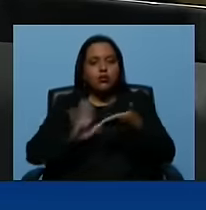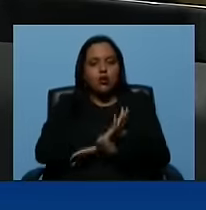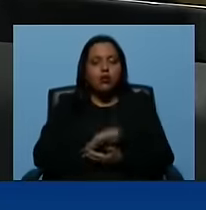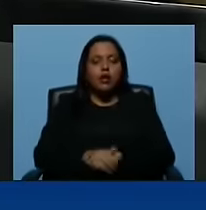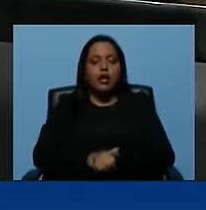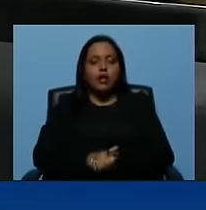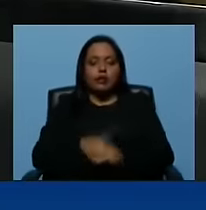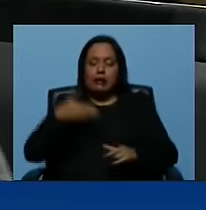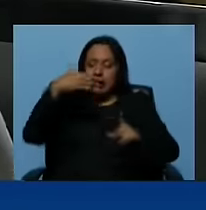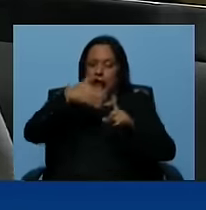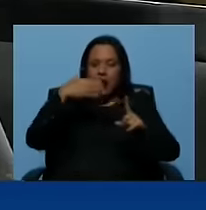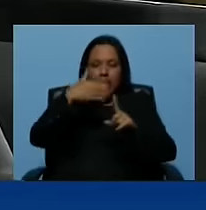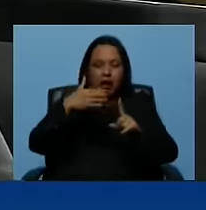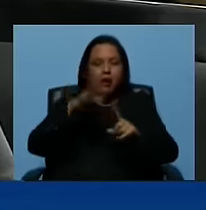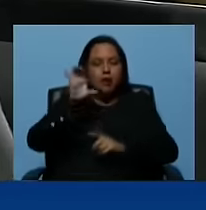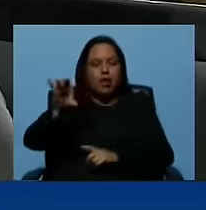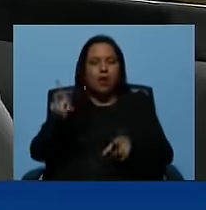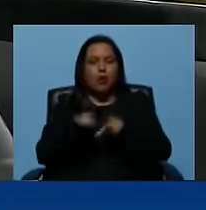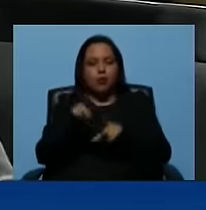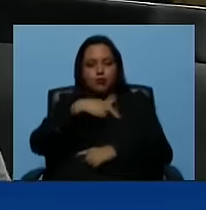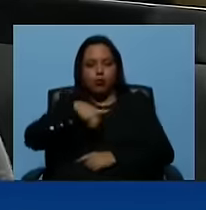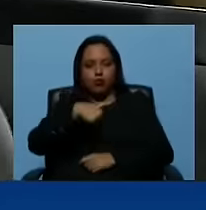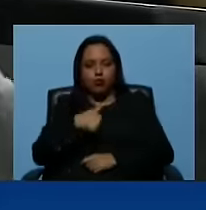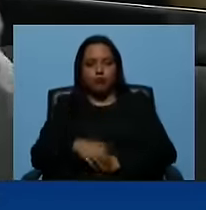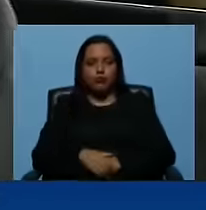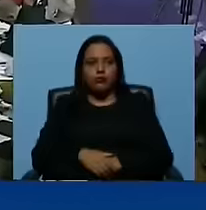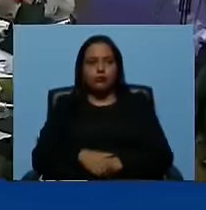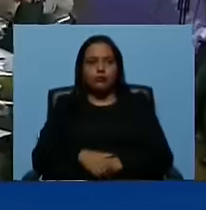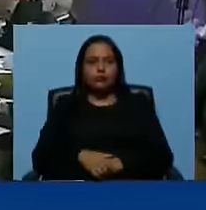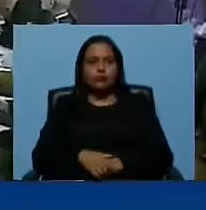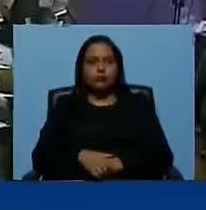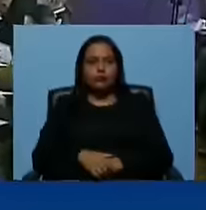a atacar repúblicas como la nuestra. Muchas gracias.